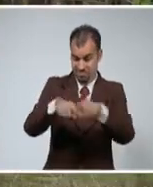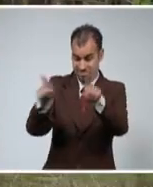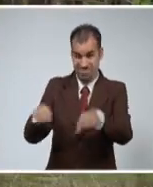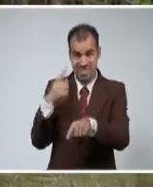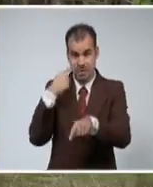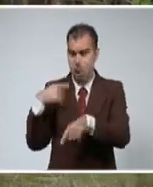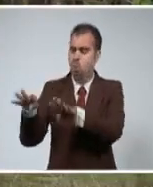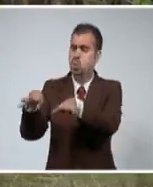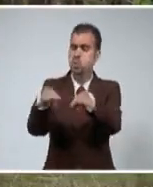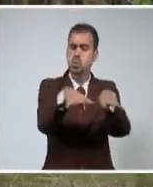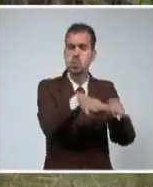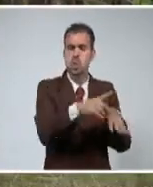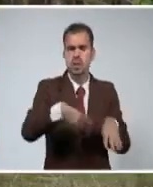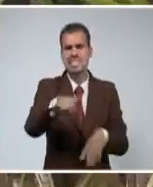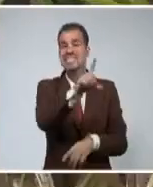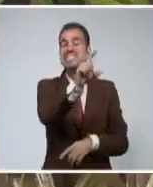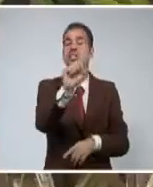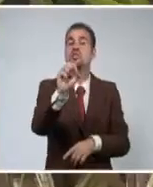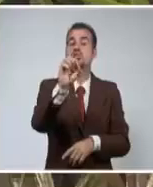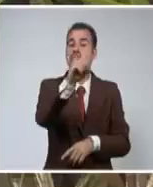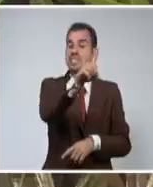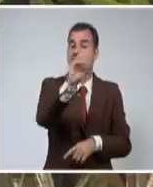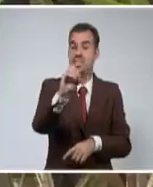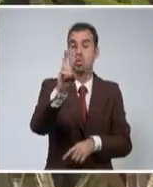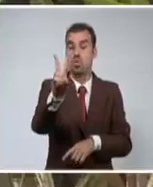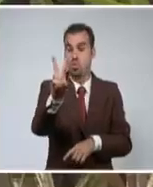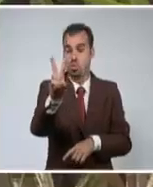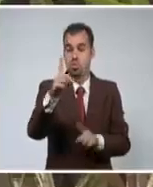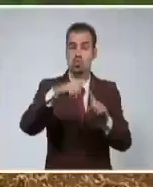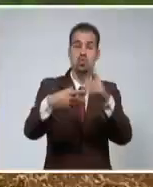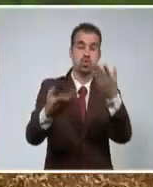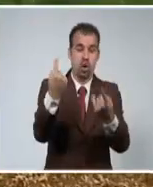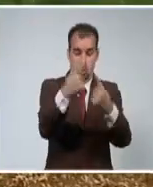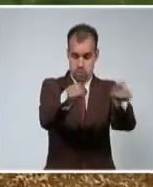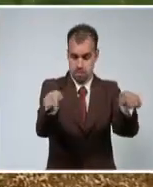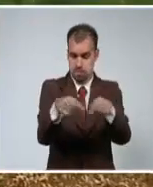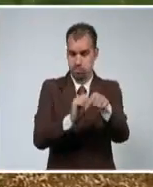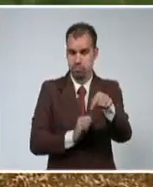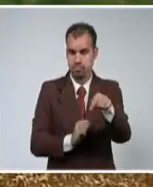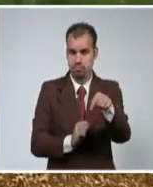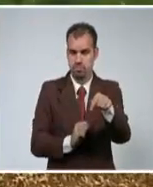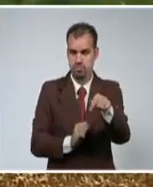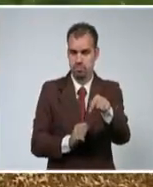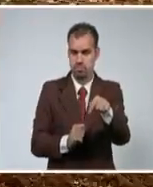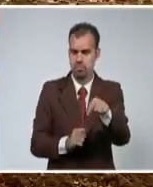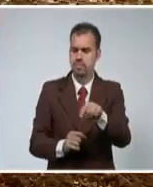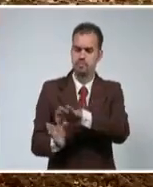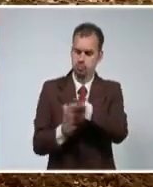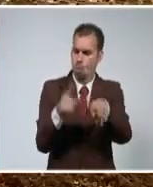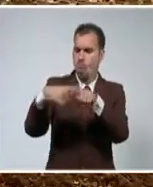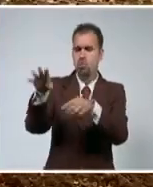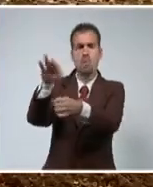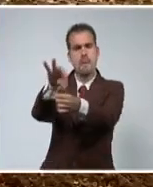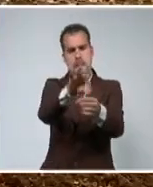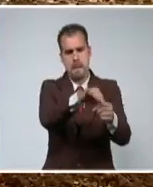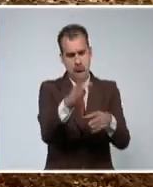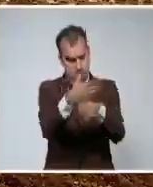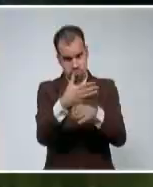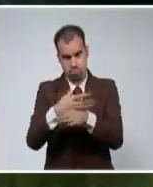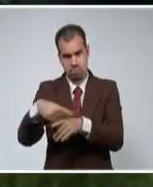las 102 toneladas por hectáreas. Cultivos varios es el sector que aún muestra valores